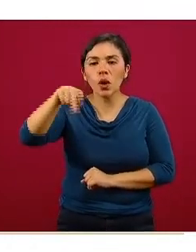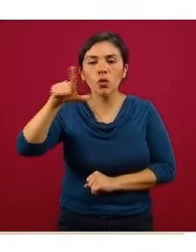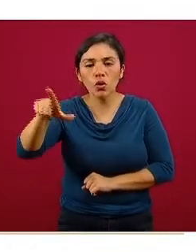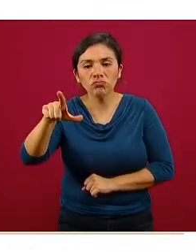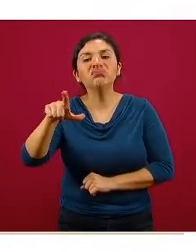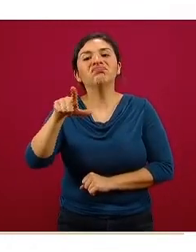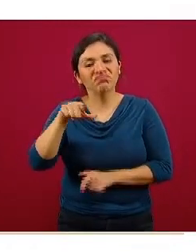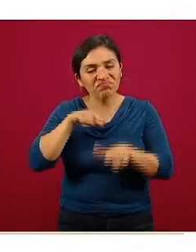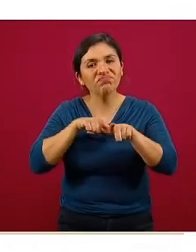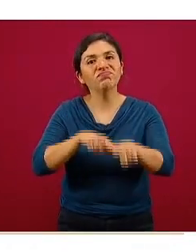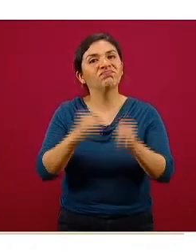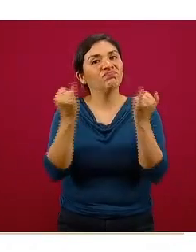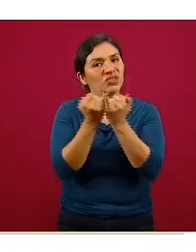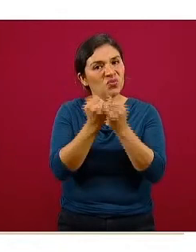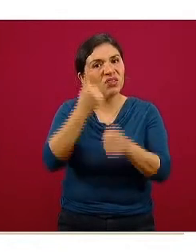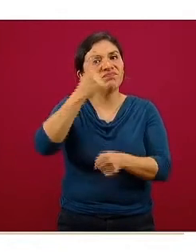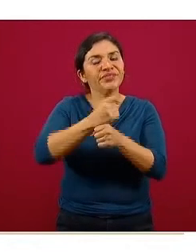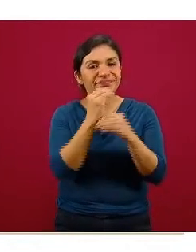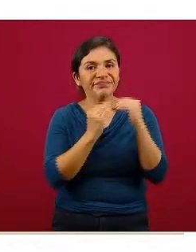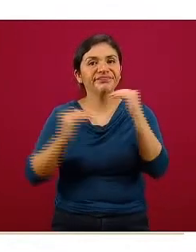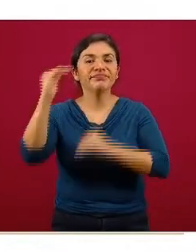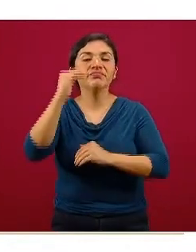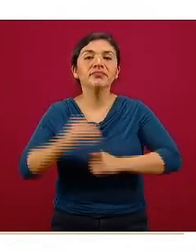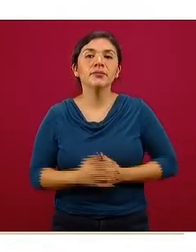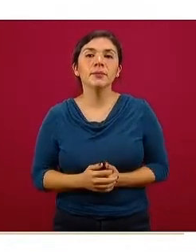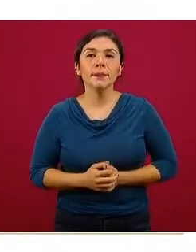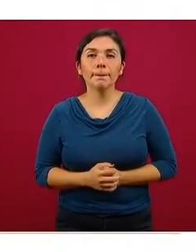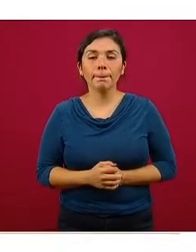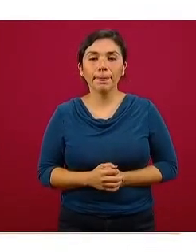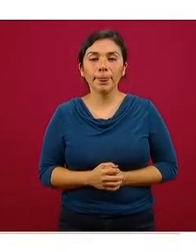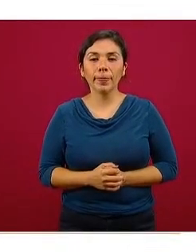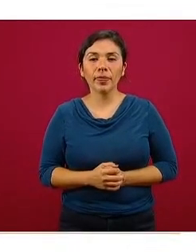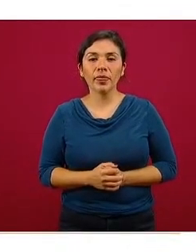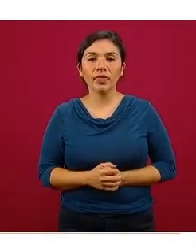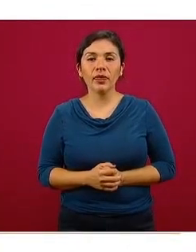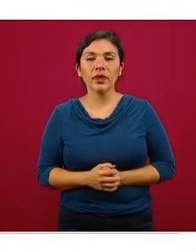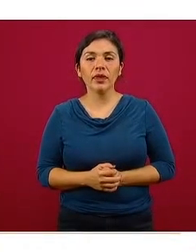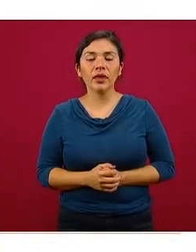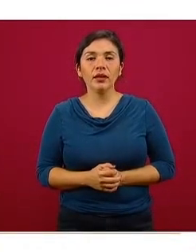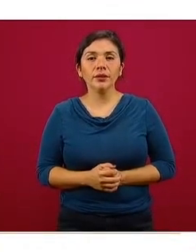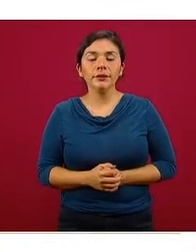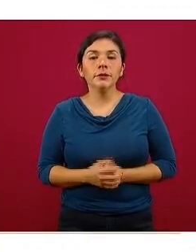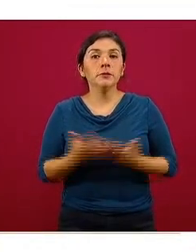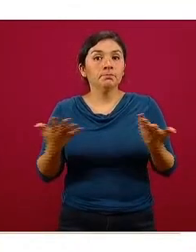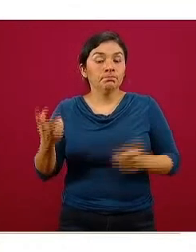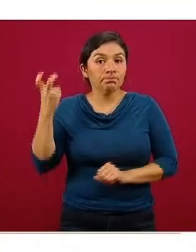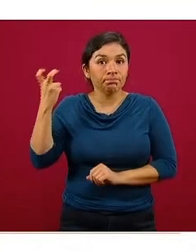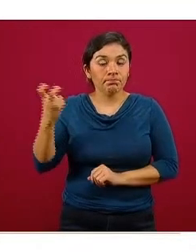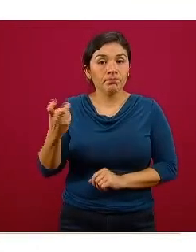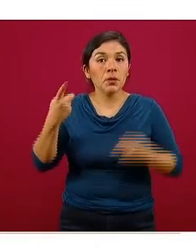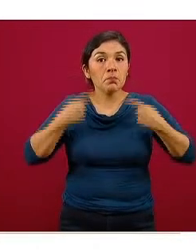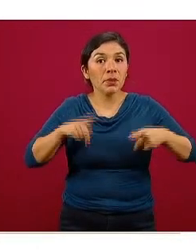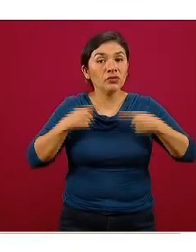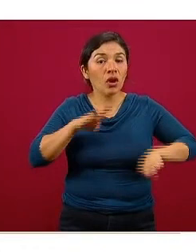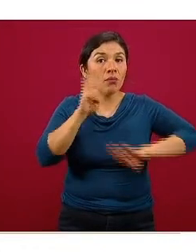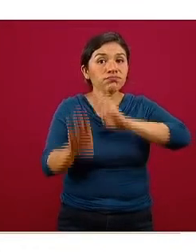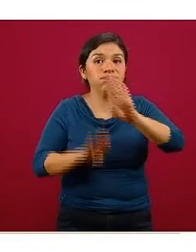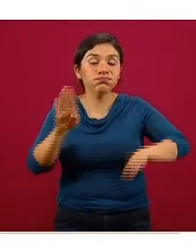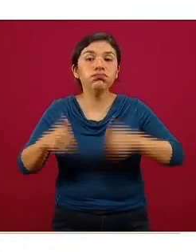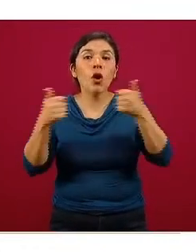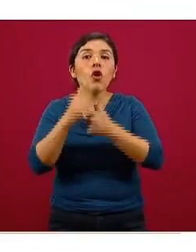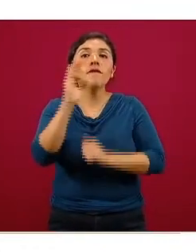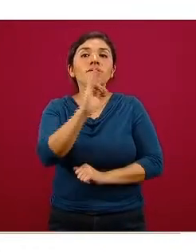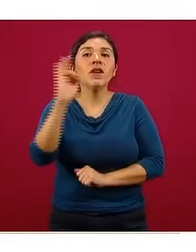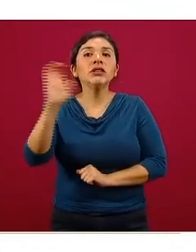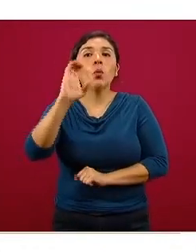están también en esos primeros lugares. Veamos la siguiente diapositiva, que es precisamente las defunciones por fecha de